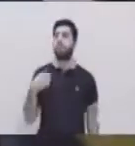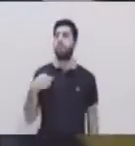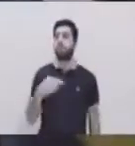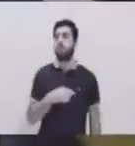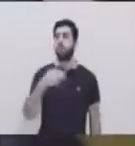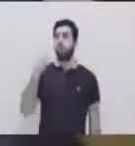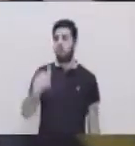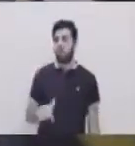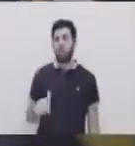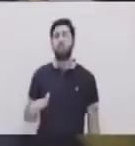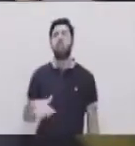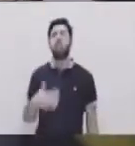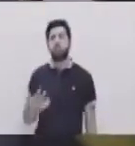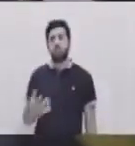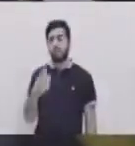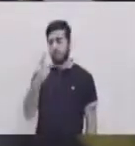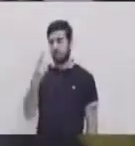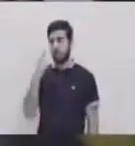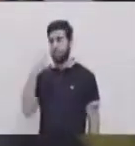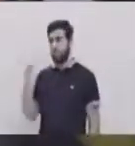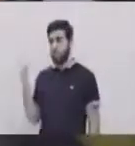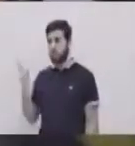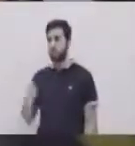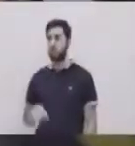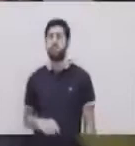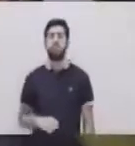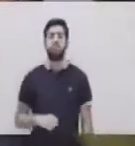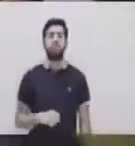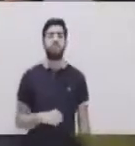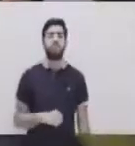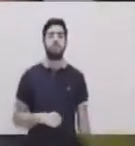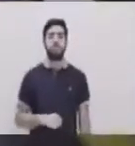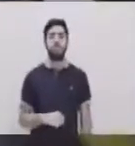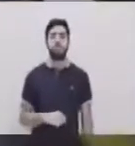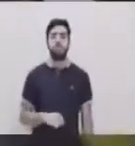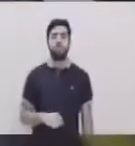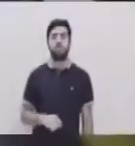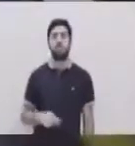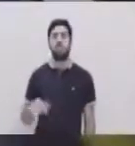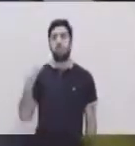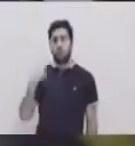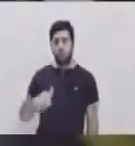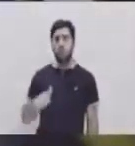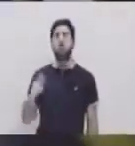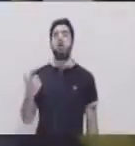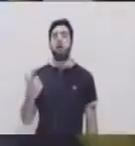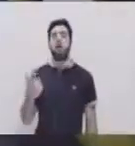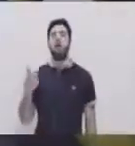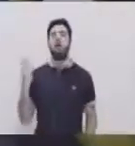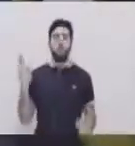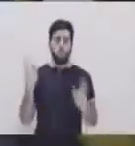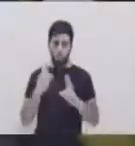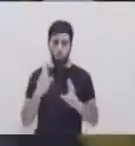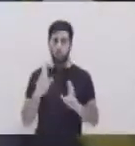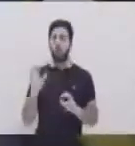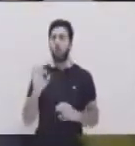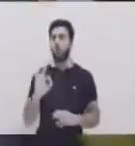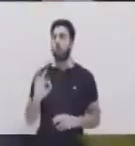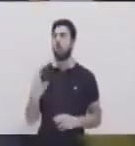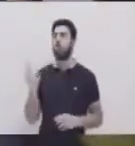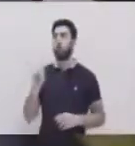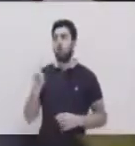el resonador occipital o alto. ¿En dónde queda el occipital,